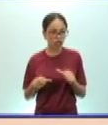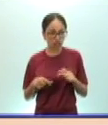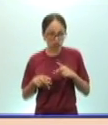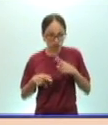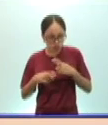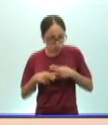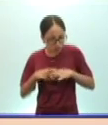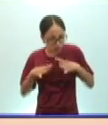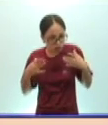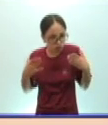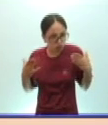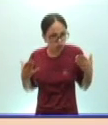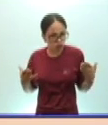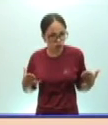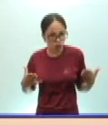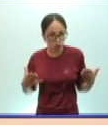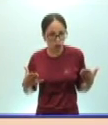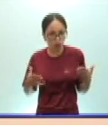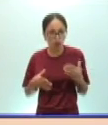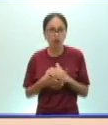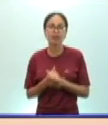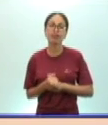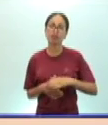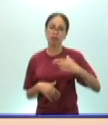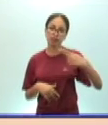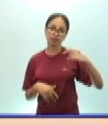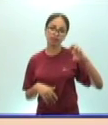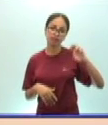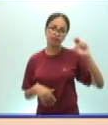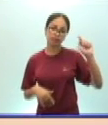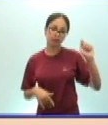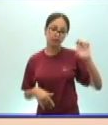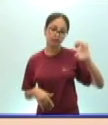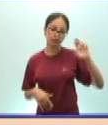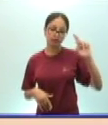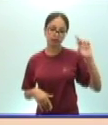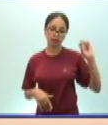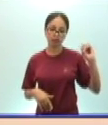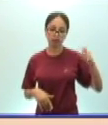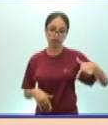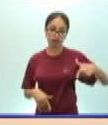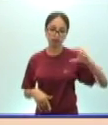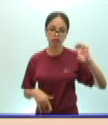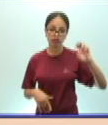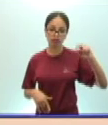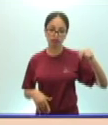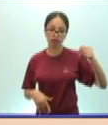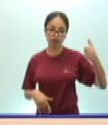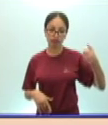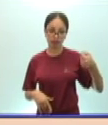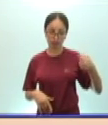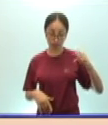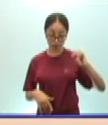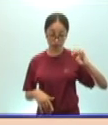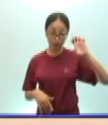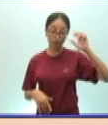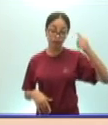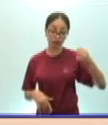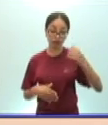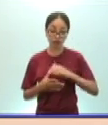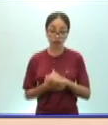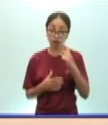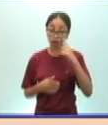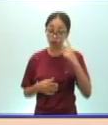mezcla heterogénea porque podemos ver a simple vista sus componentes. Insisto, ustedes pueden